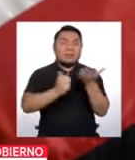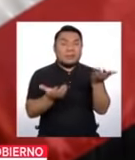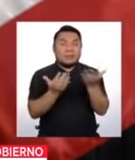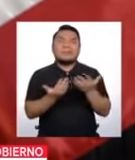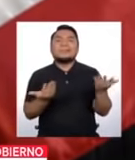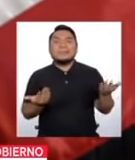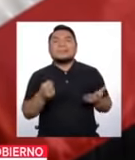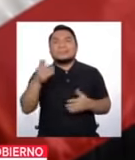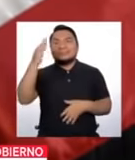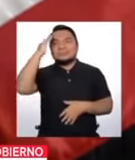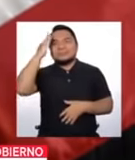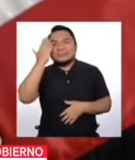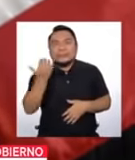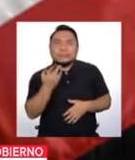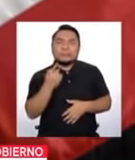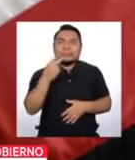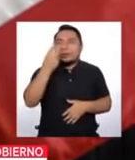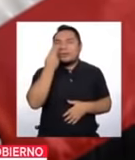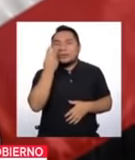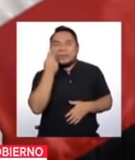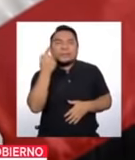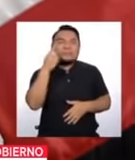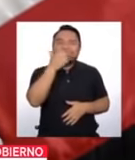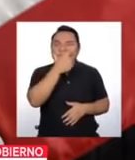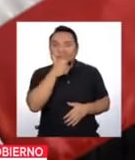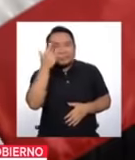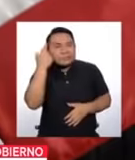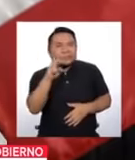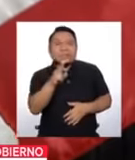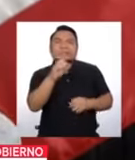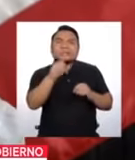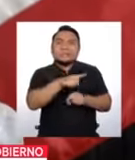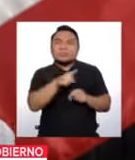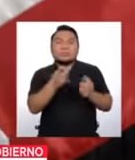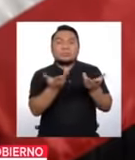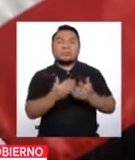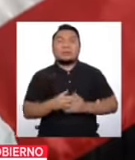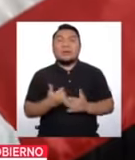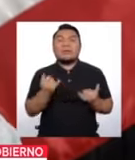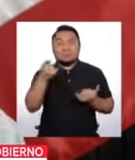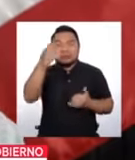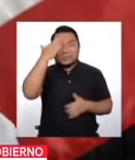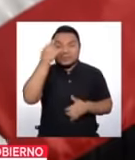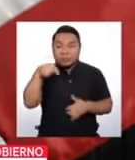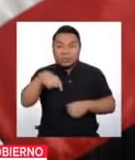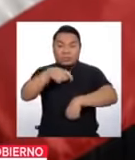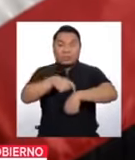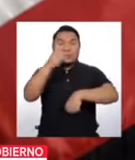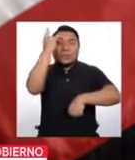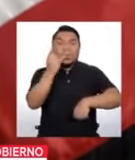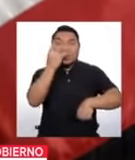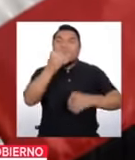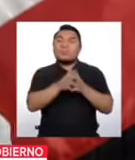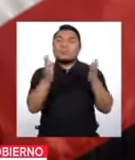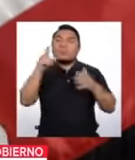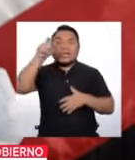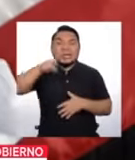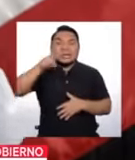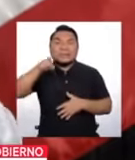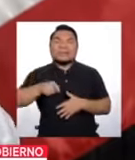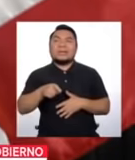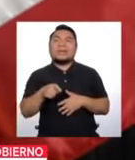país, la corrupción. Mire, en pleno proceso de un estado de emergencia con tanta necesidad,